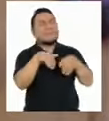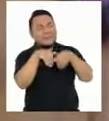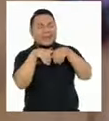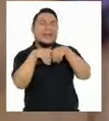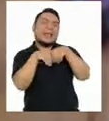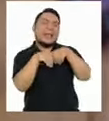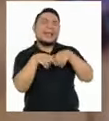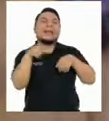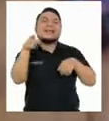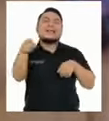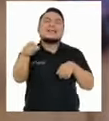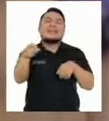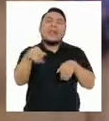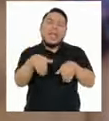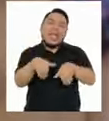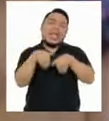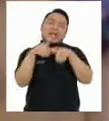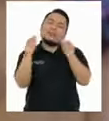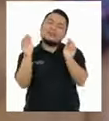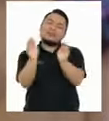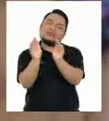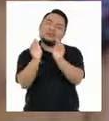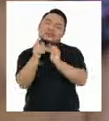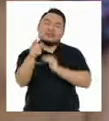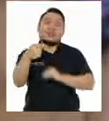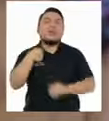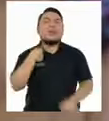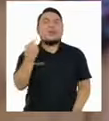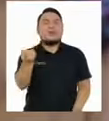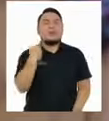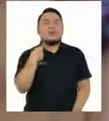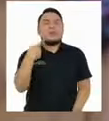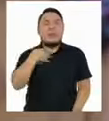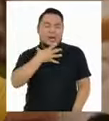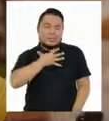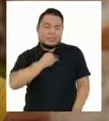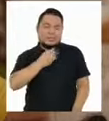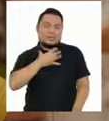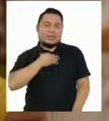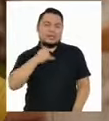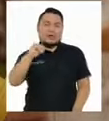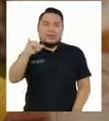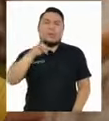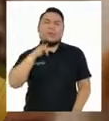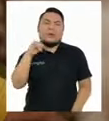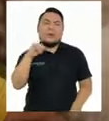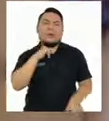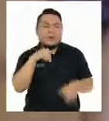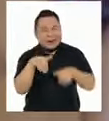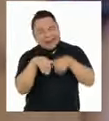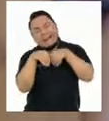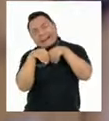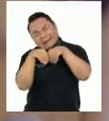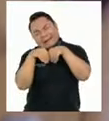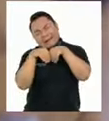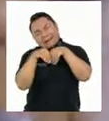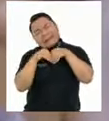es un cachorrito de la misma edad que yo. Pero...